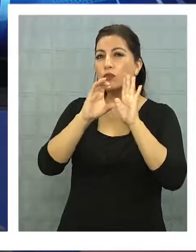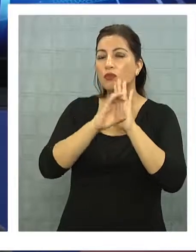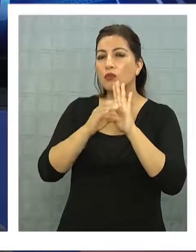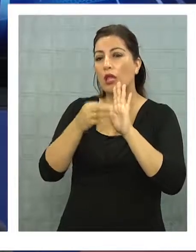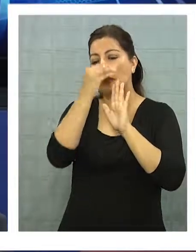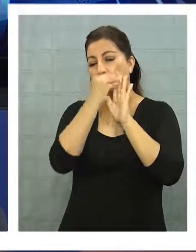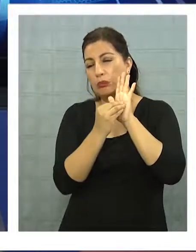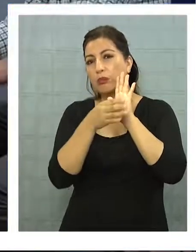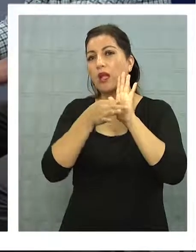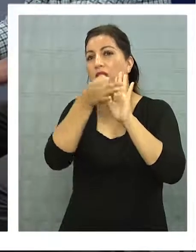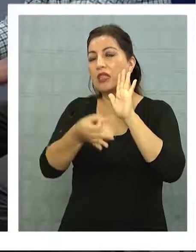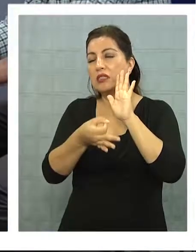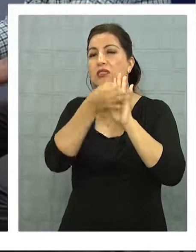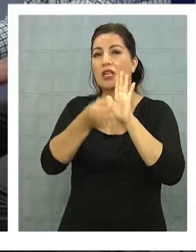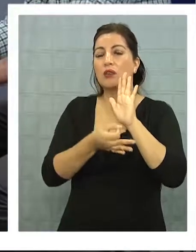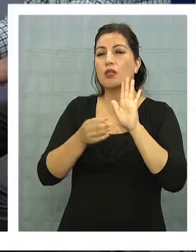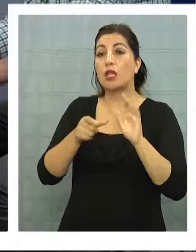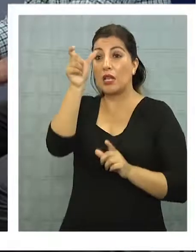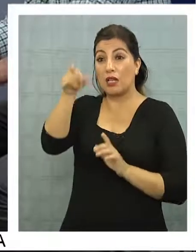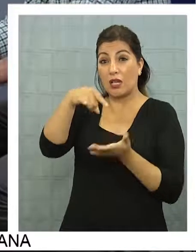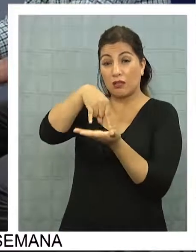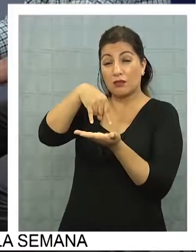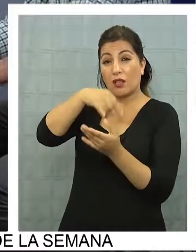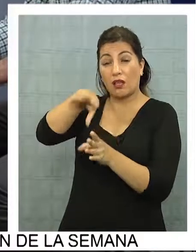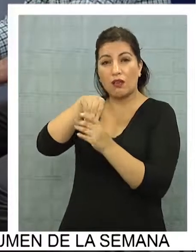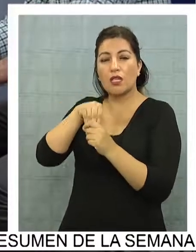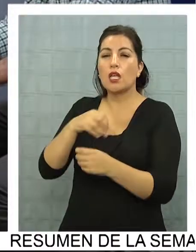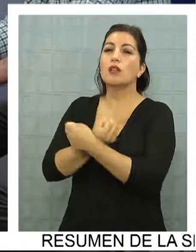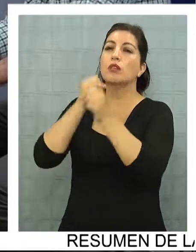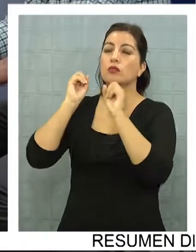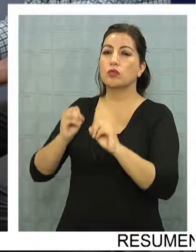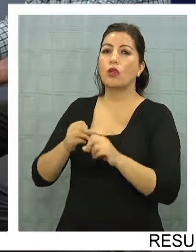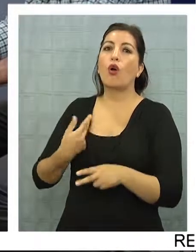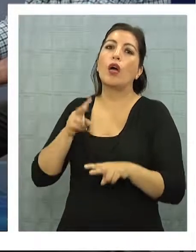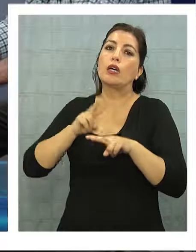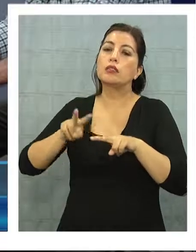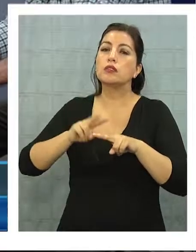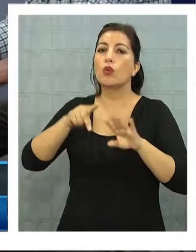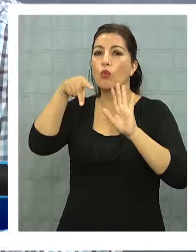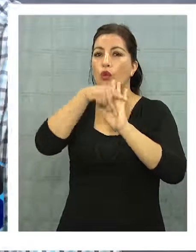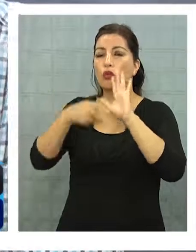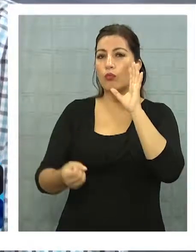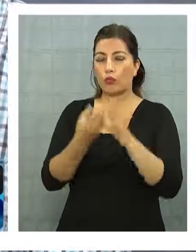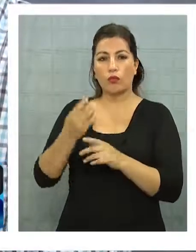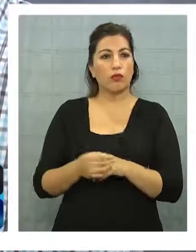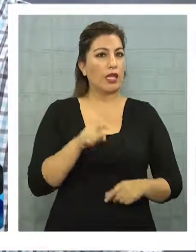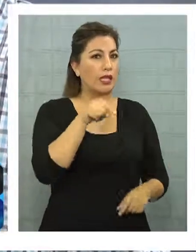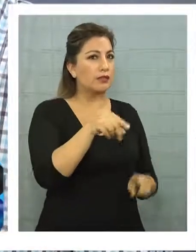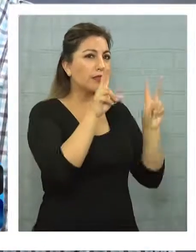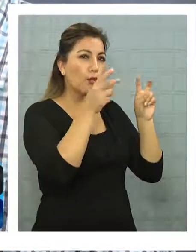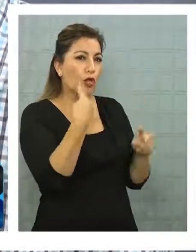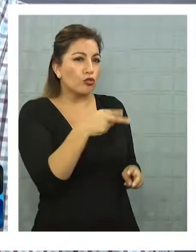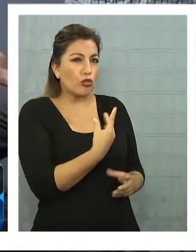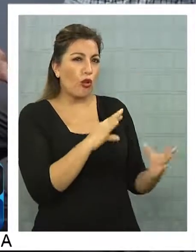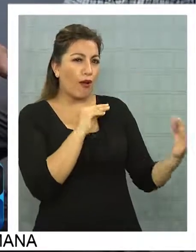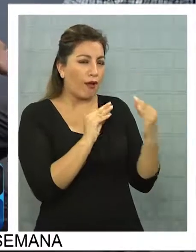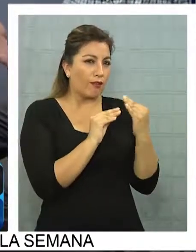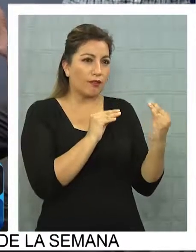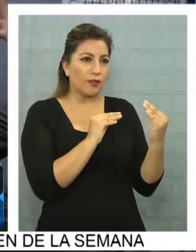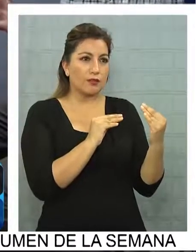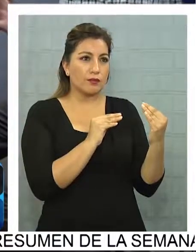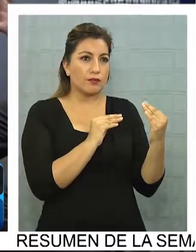ellos tenían algunos diputados, senadores que no estaban en condiciones de salud, como para terminar su periodo, pero igual no